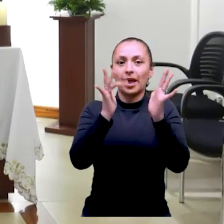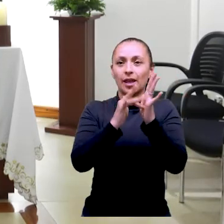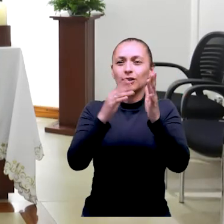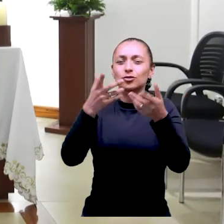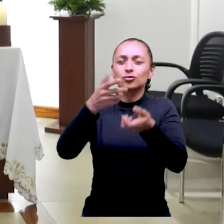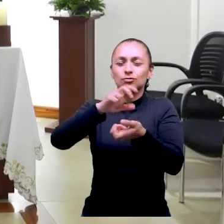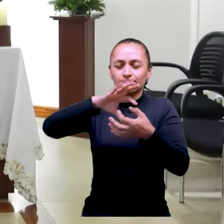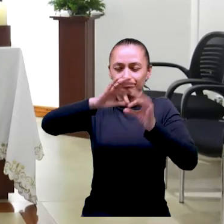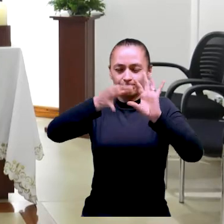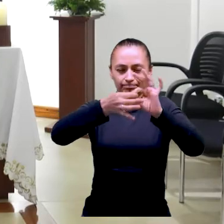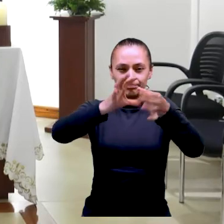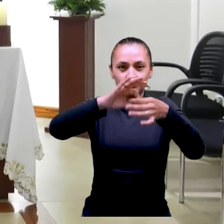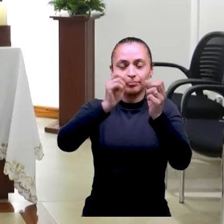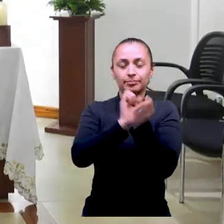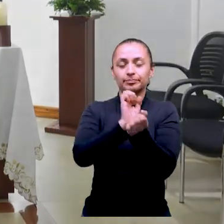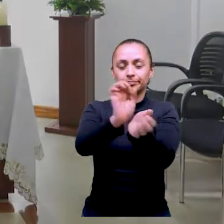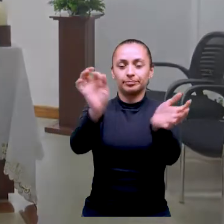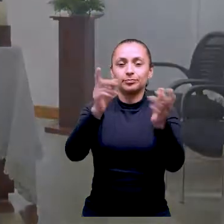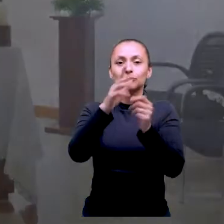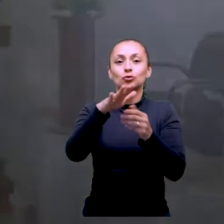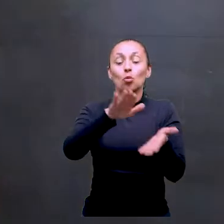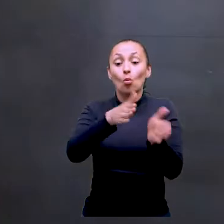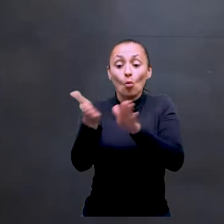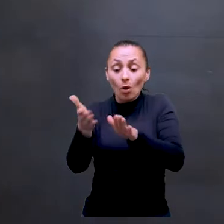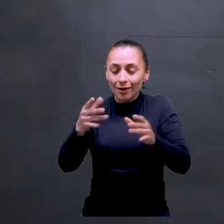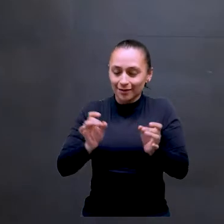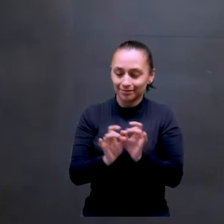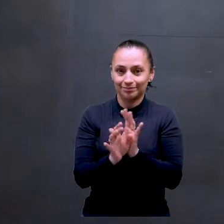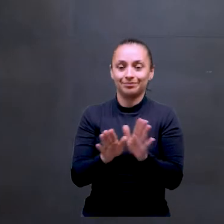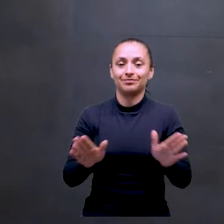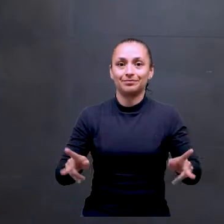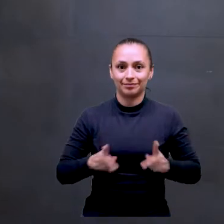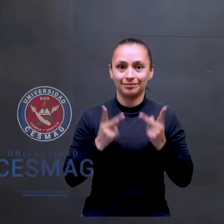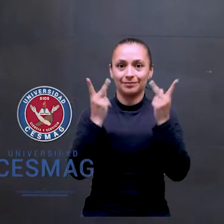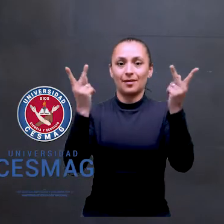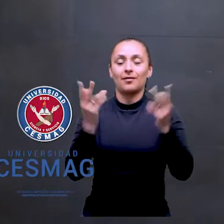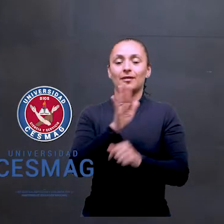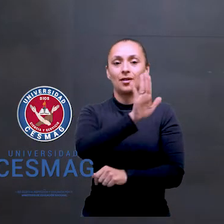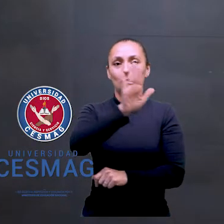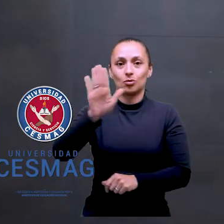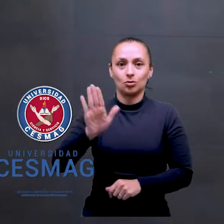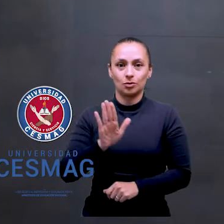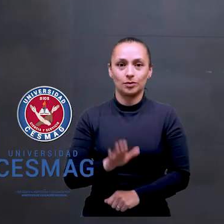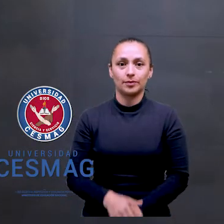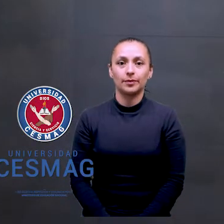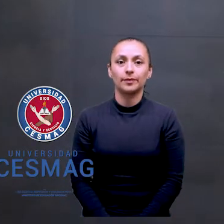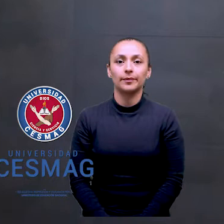a jesucristo rompiendo las ataduras de la muerte esté con todos ustedes